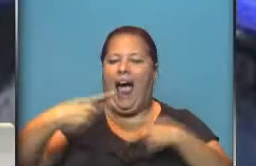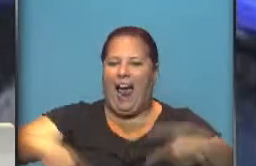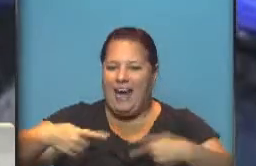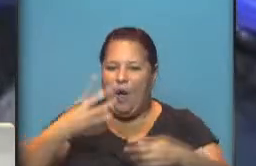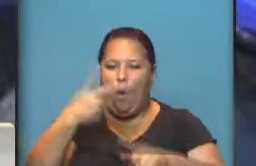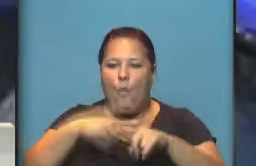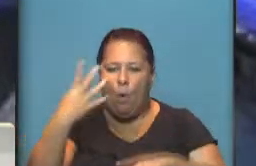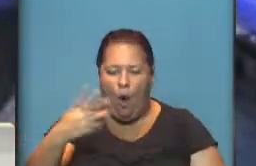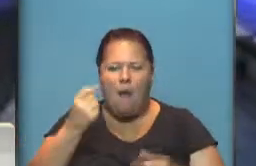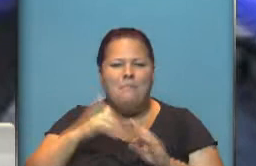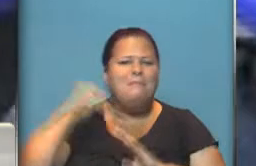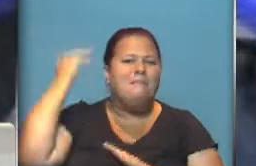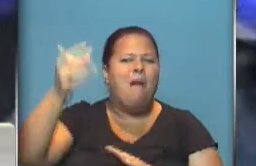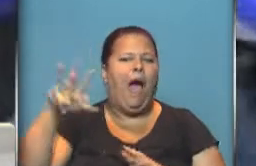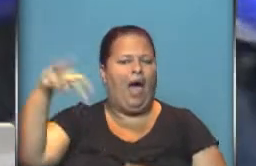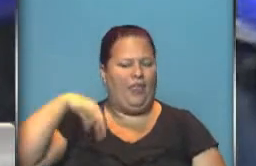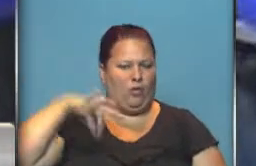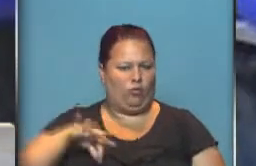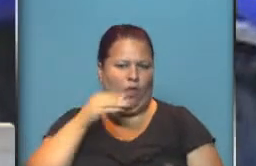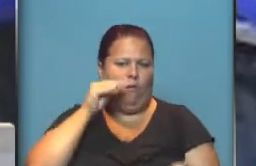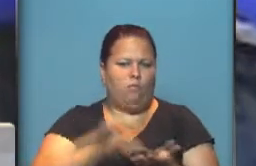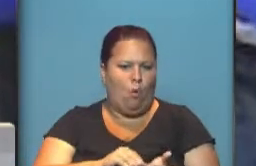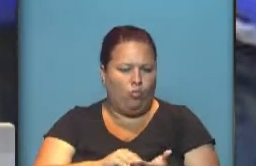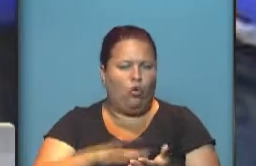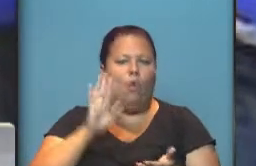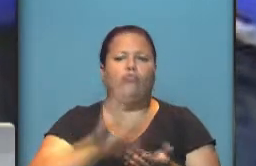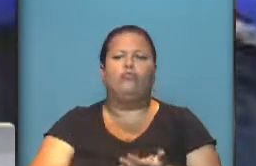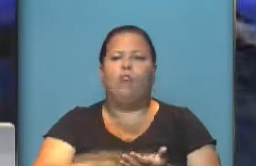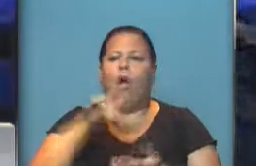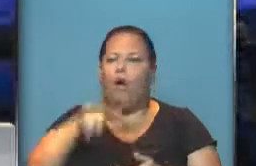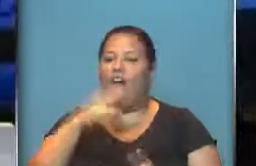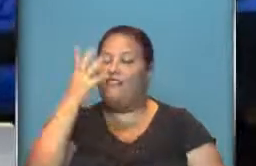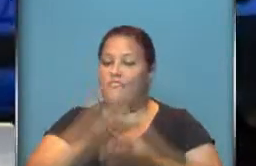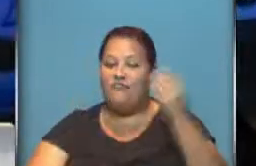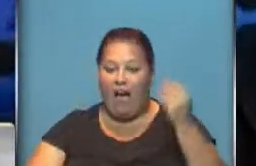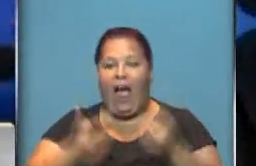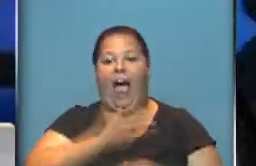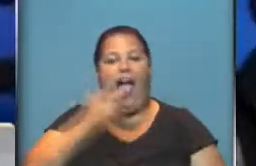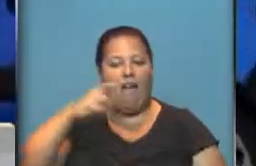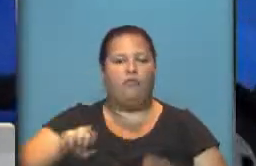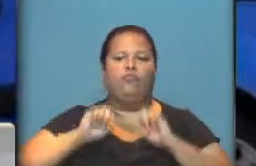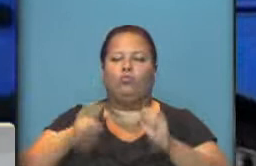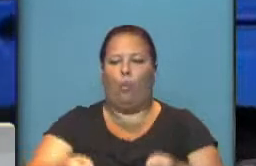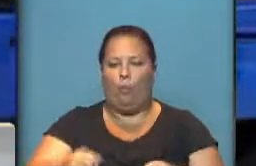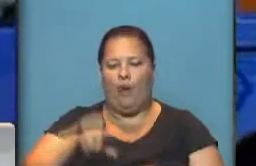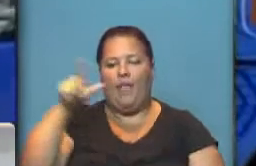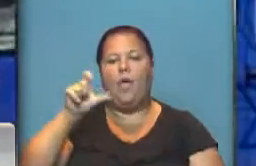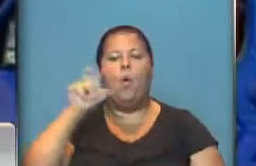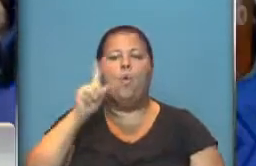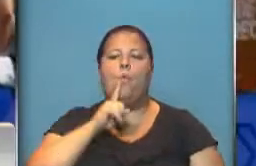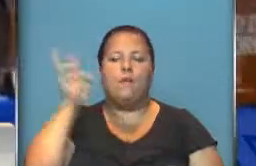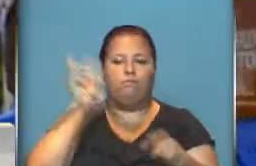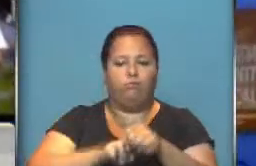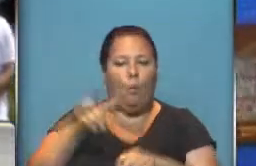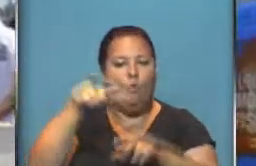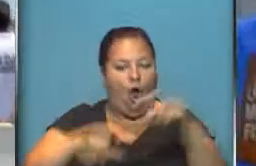por valores muy superiores a los ingresos declarados. Por estas irregularidades, la AFIP suspendió preventivamente el quit de los